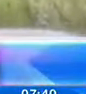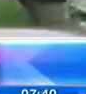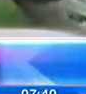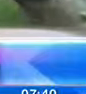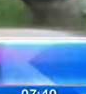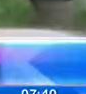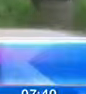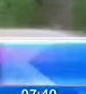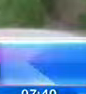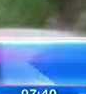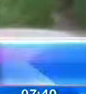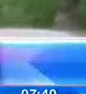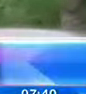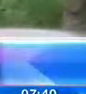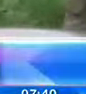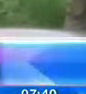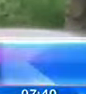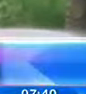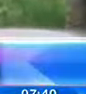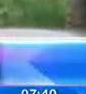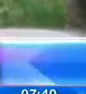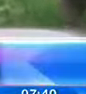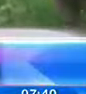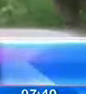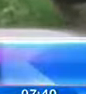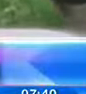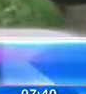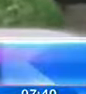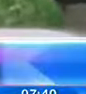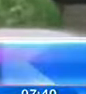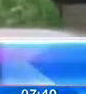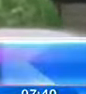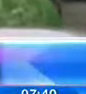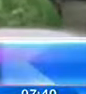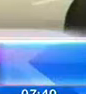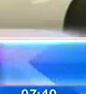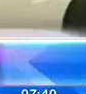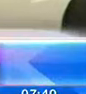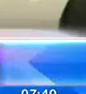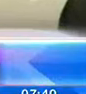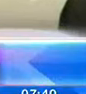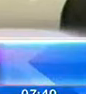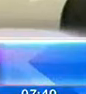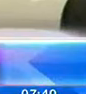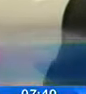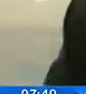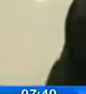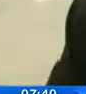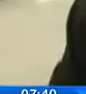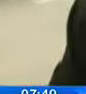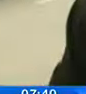muerto. Esto y más al retornar en la primera entrega de El Comercio TV.